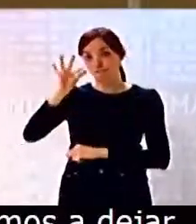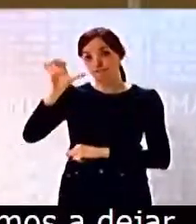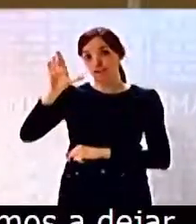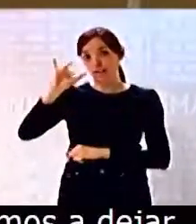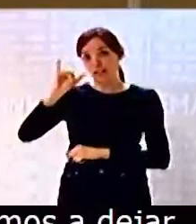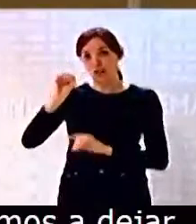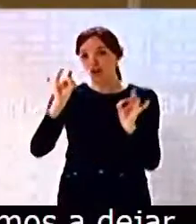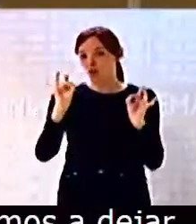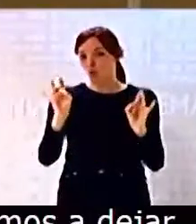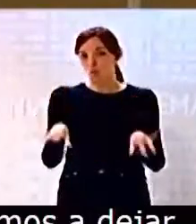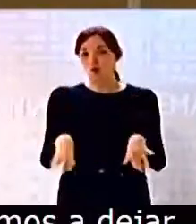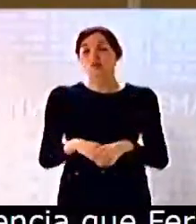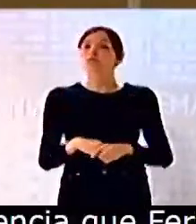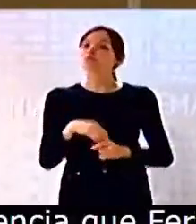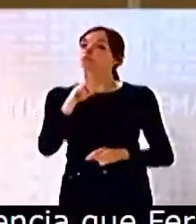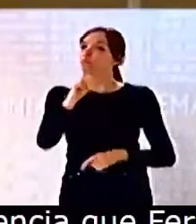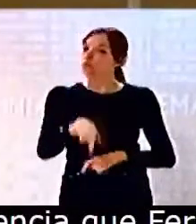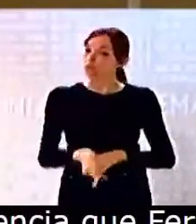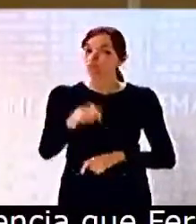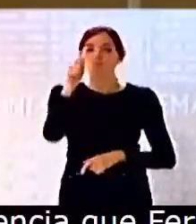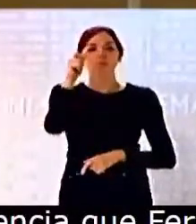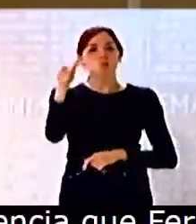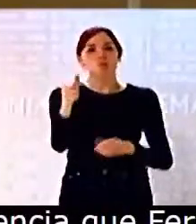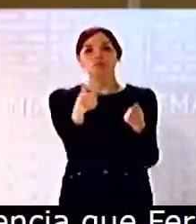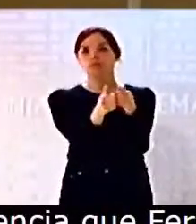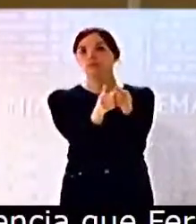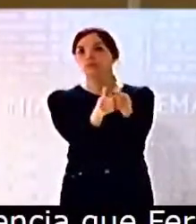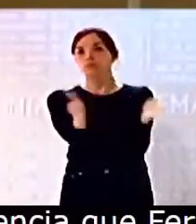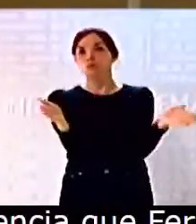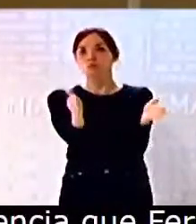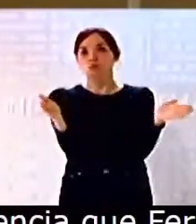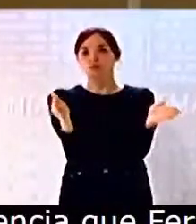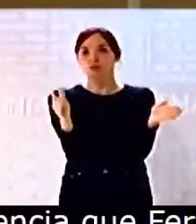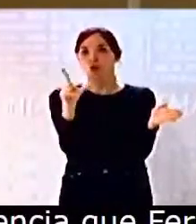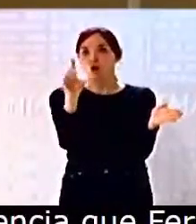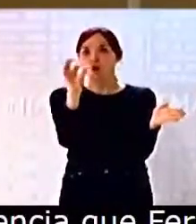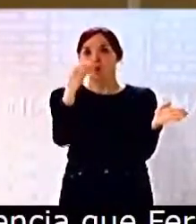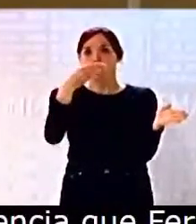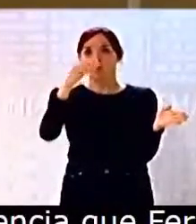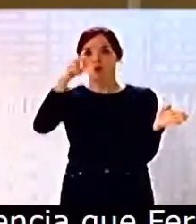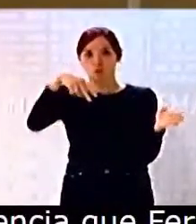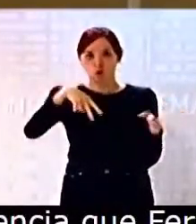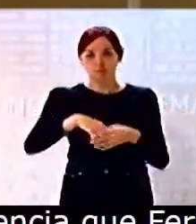y también se levantará el cierre perimetral de la localidad de Lobón.